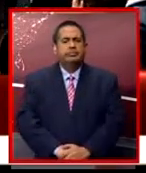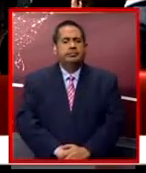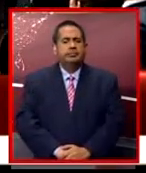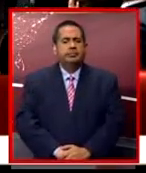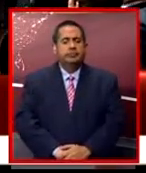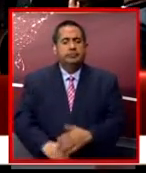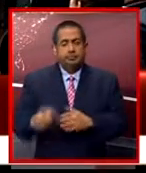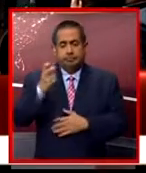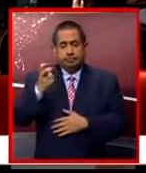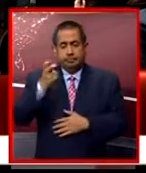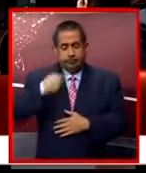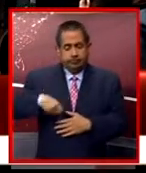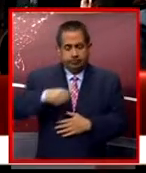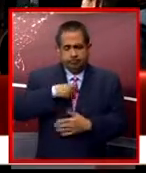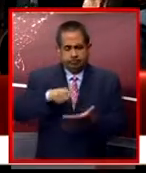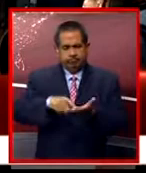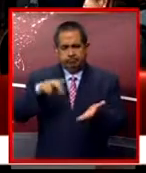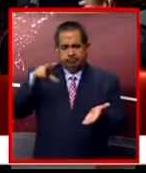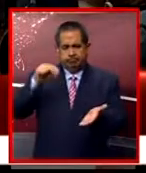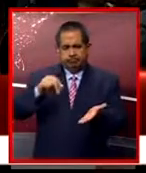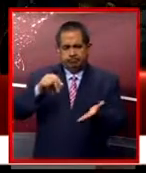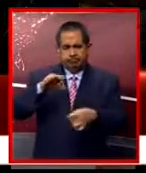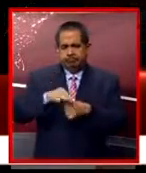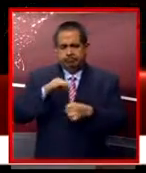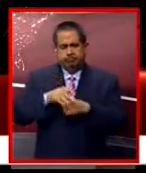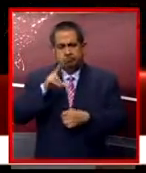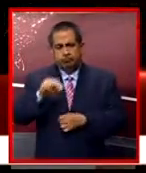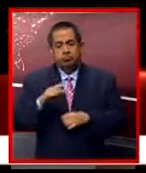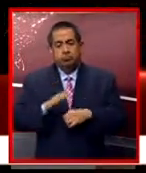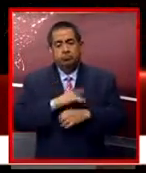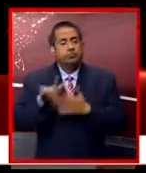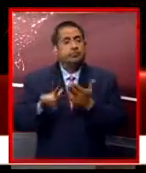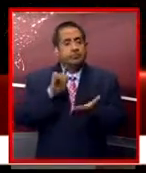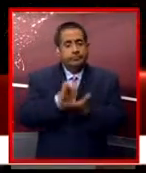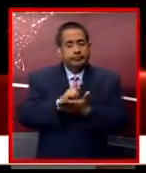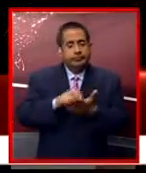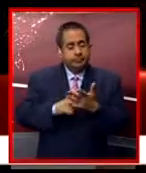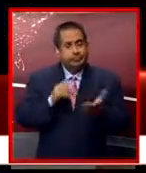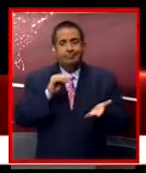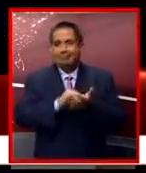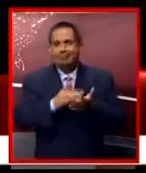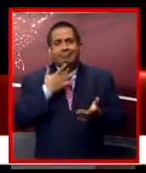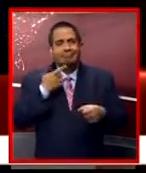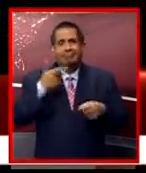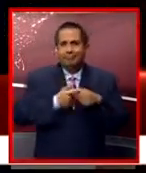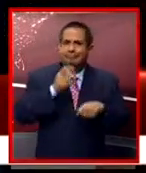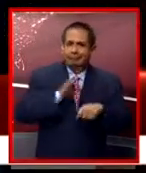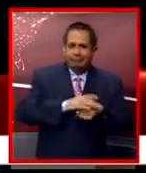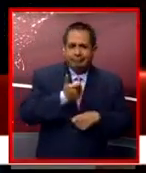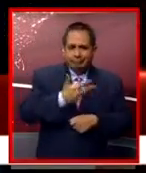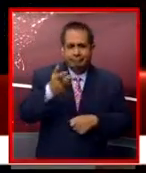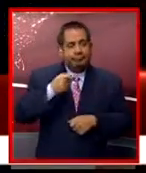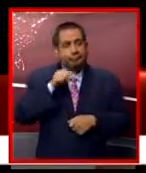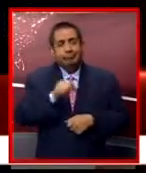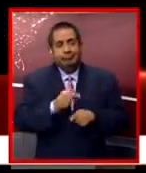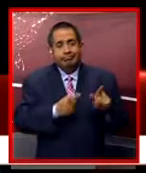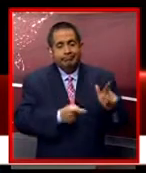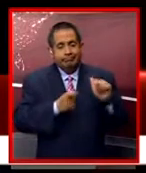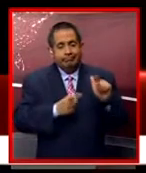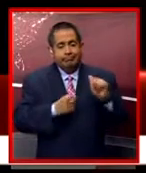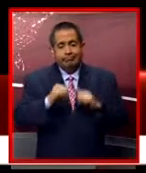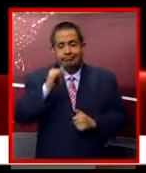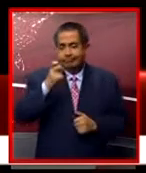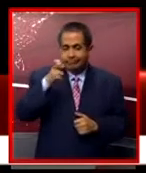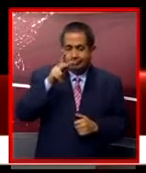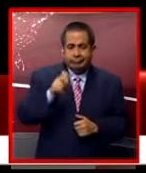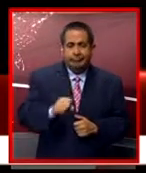Y por eso vamos a votar en contra, porque en la ley de ingresos sí viene el gasolinazo. Ahí está la recaudación del IEPS